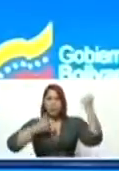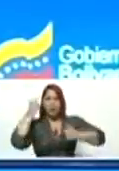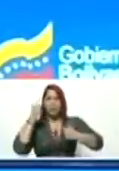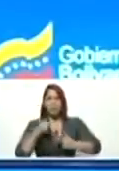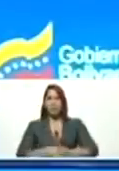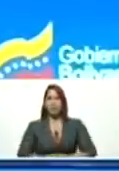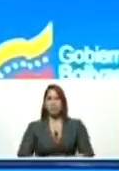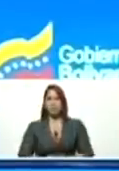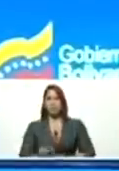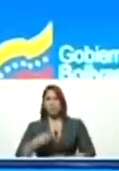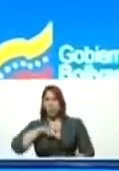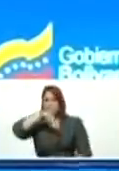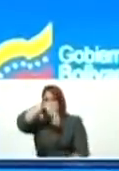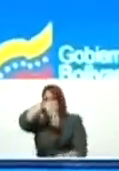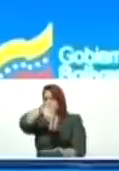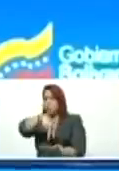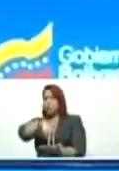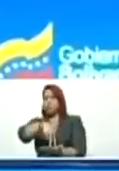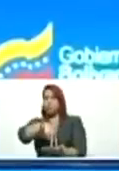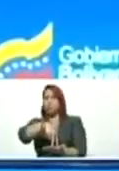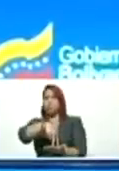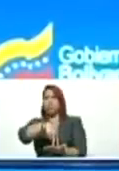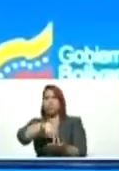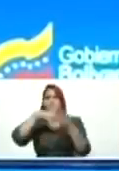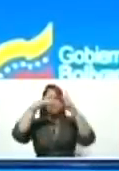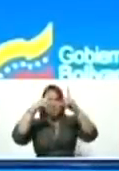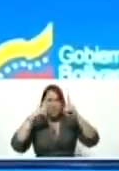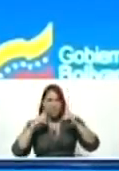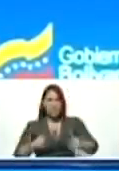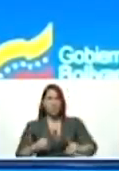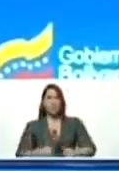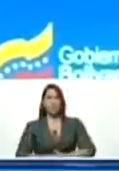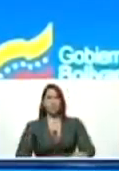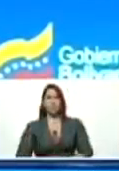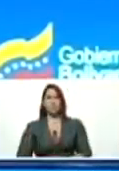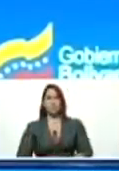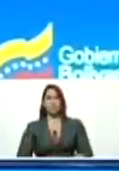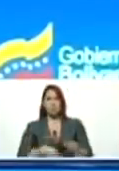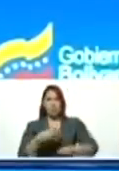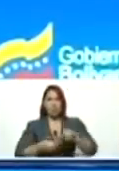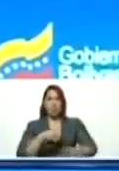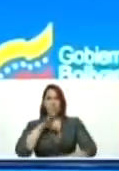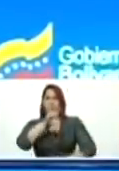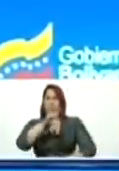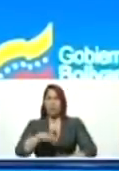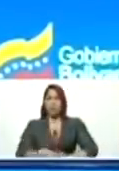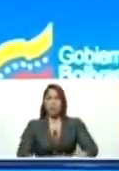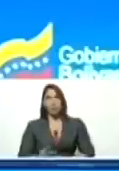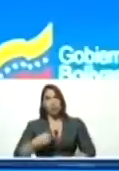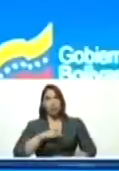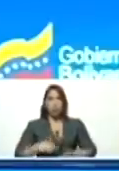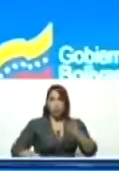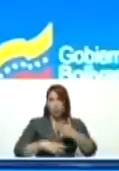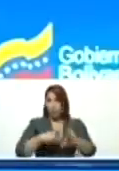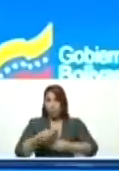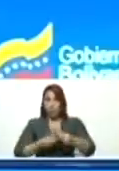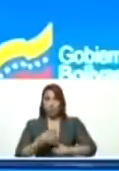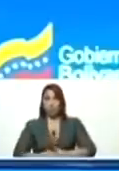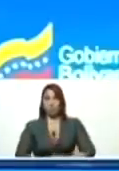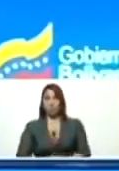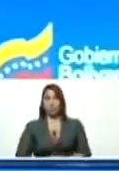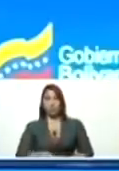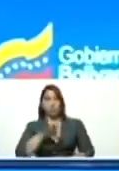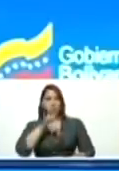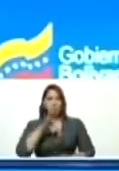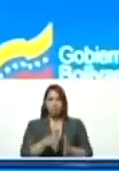de pie decidido a hacer patria y la vamos a hacer patria